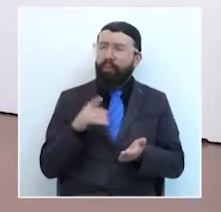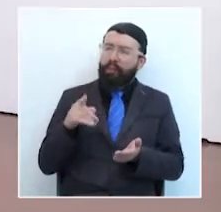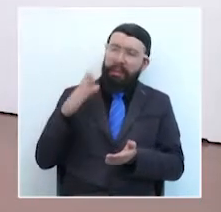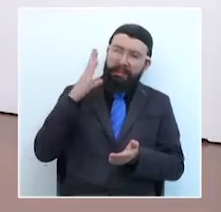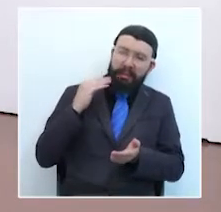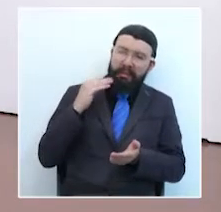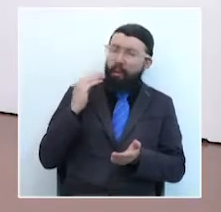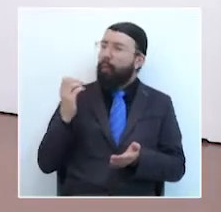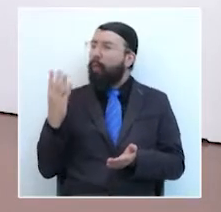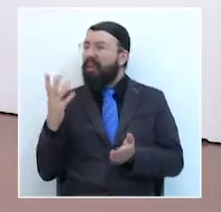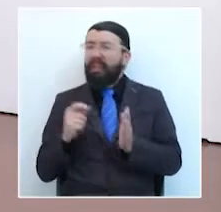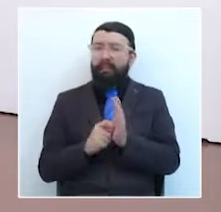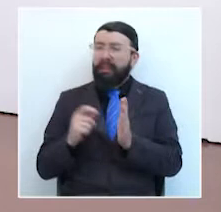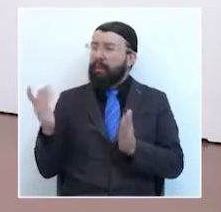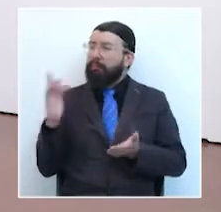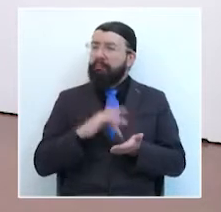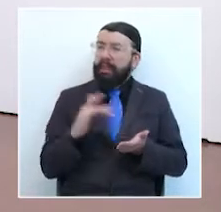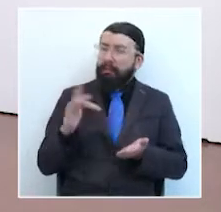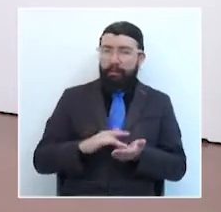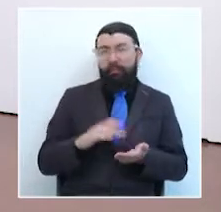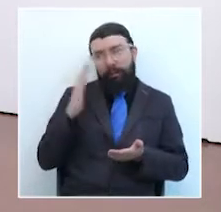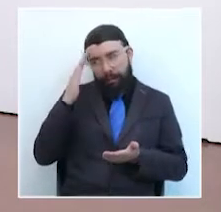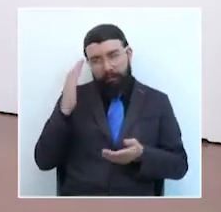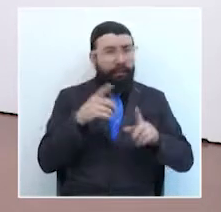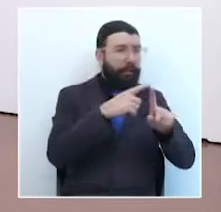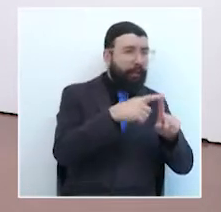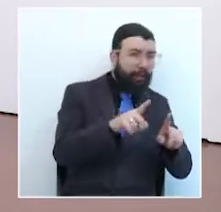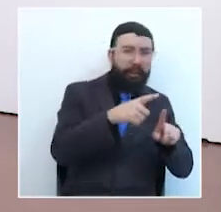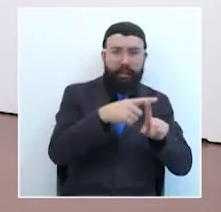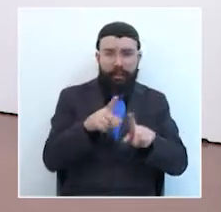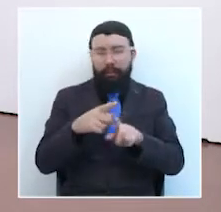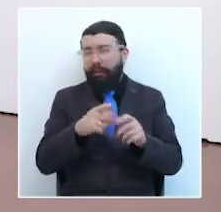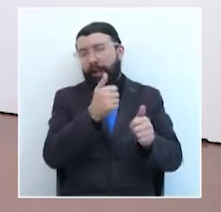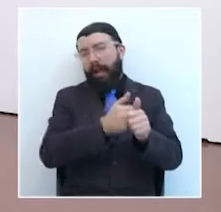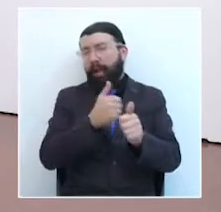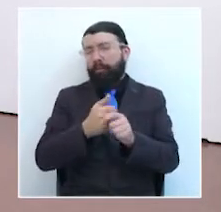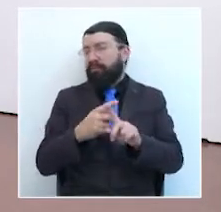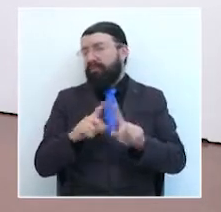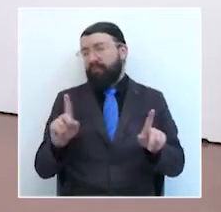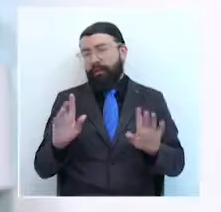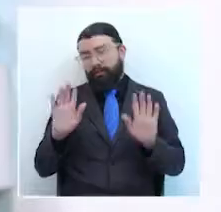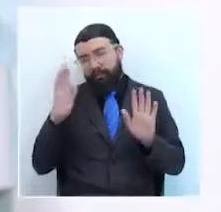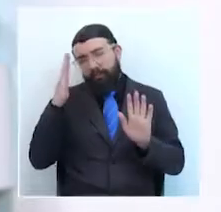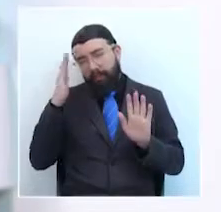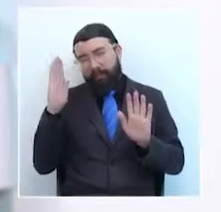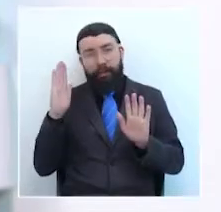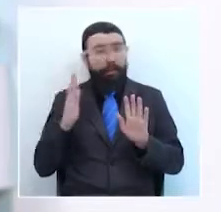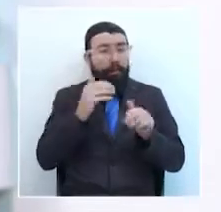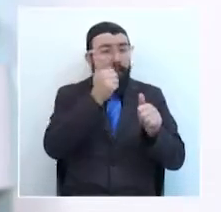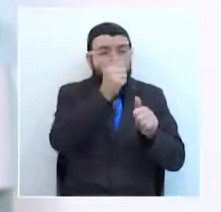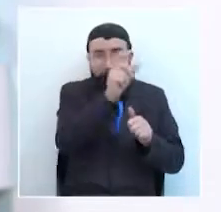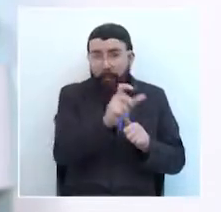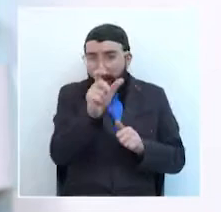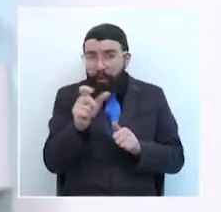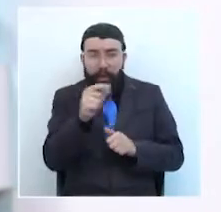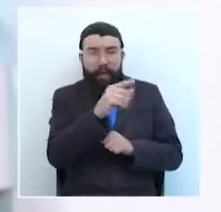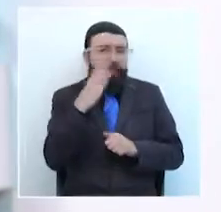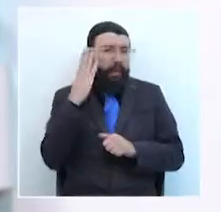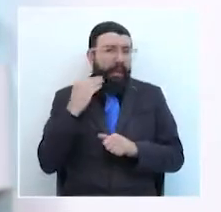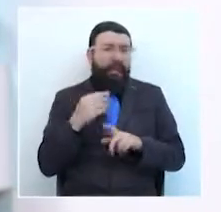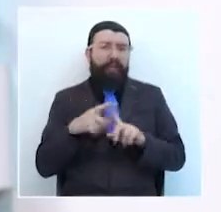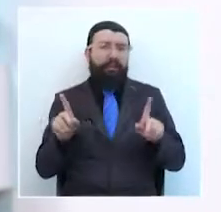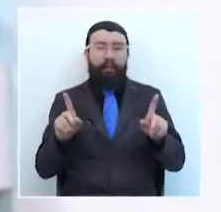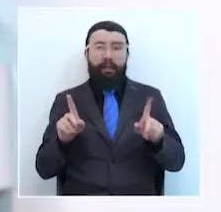para superar yo sé que es distinto cada persona es individual desde luego cada caso es diferente y